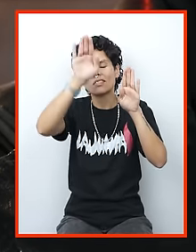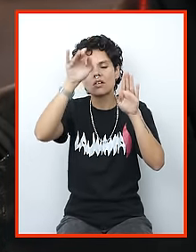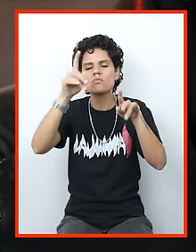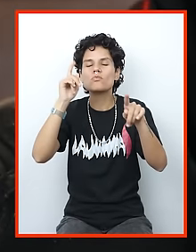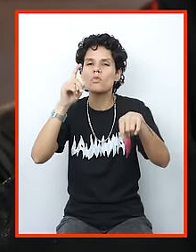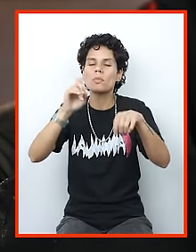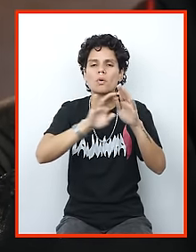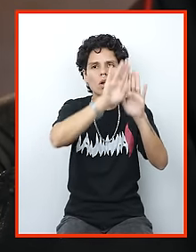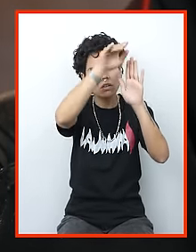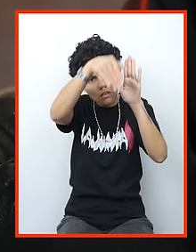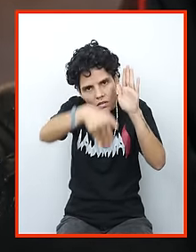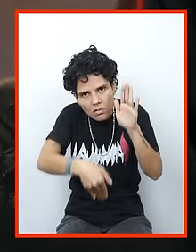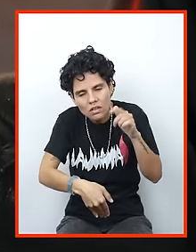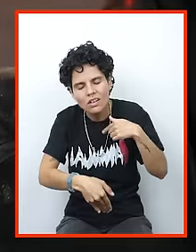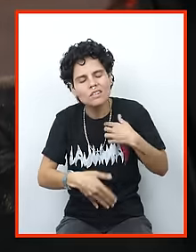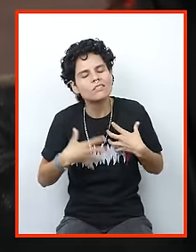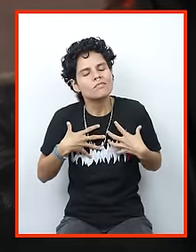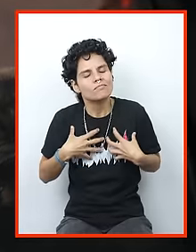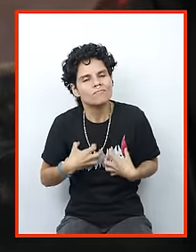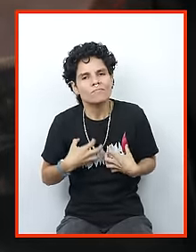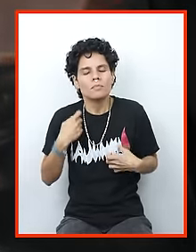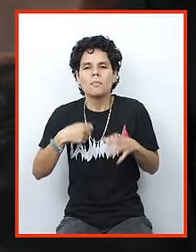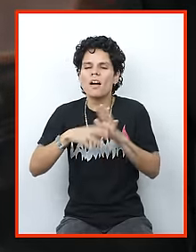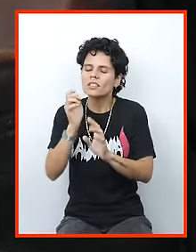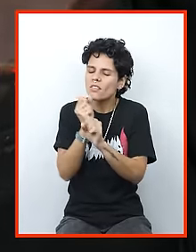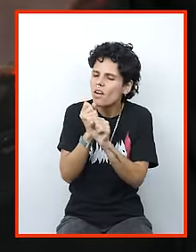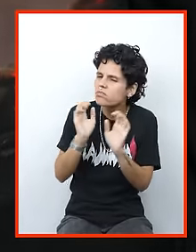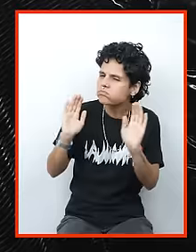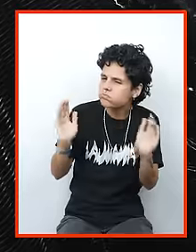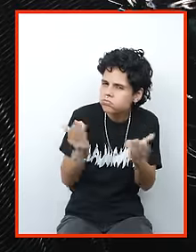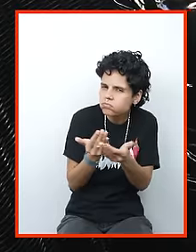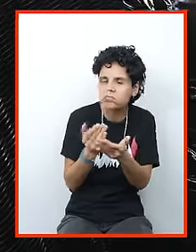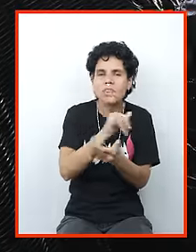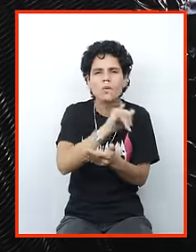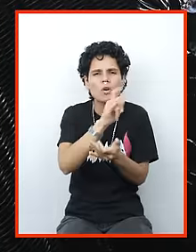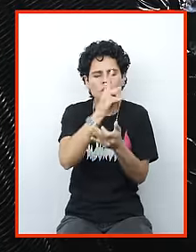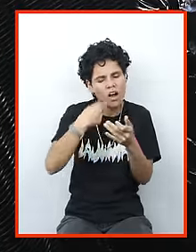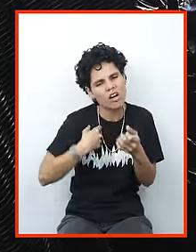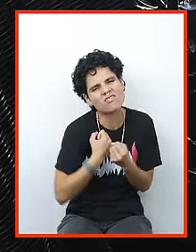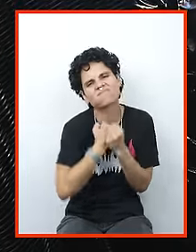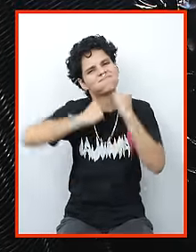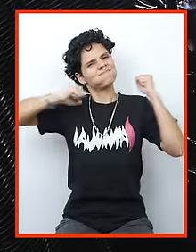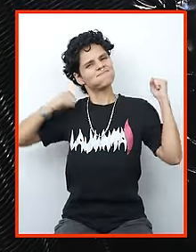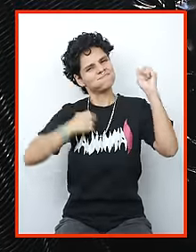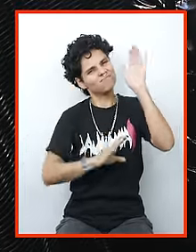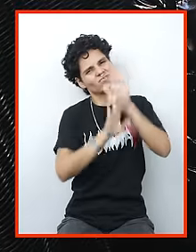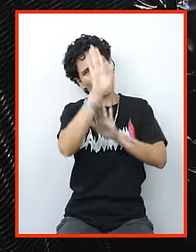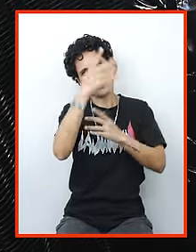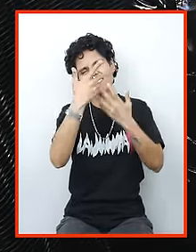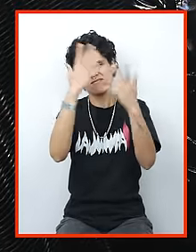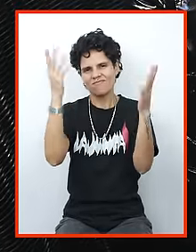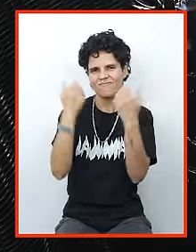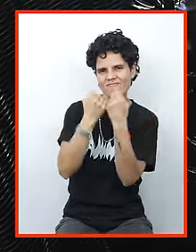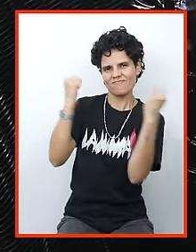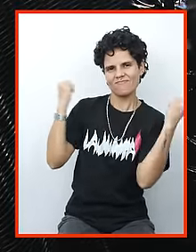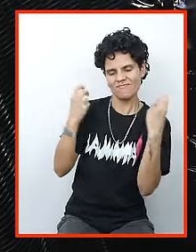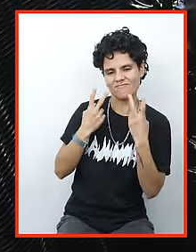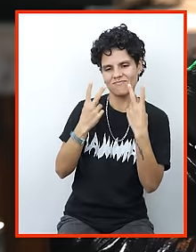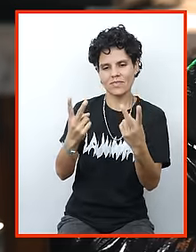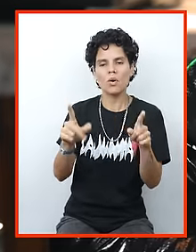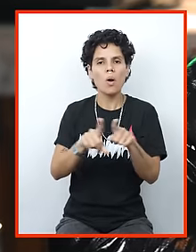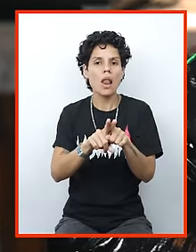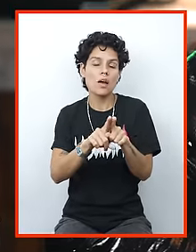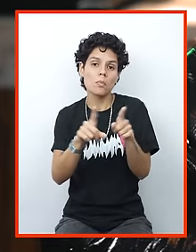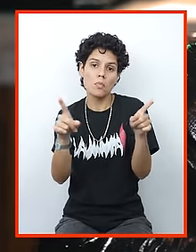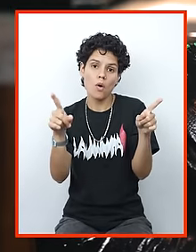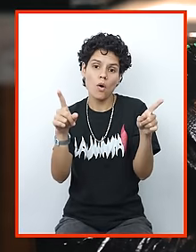hay como que recatarse un poco, como que bajarle así, trabajar un poco en la sombra, pero para después salir a la luz y romperla, como que ese es el concepto.